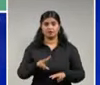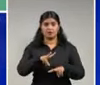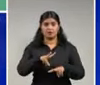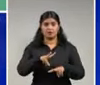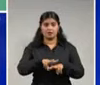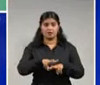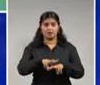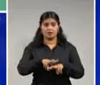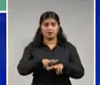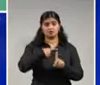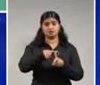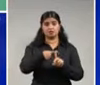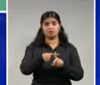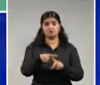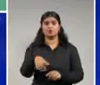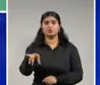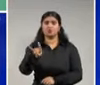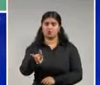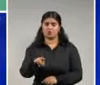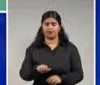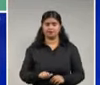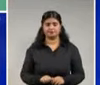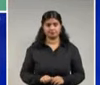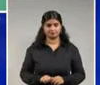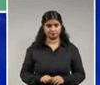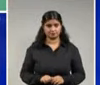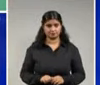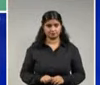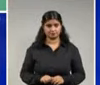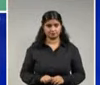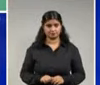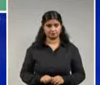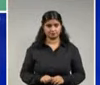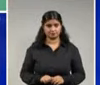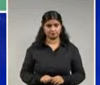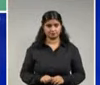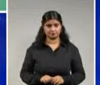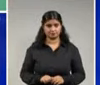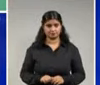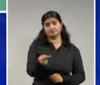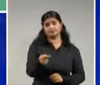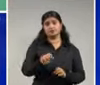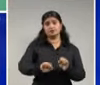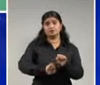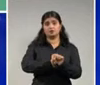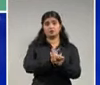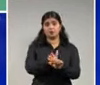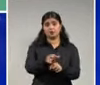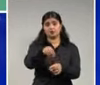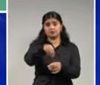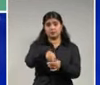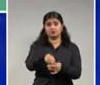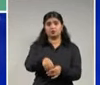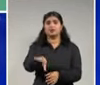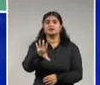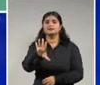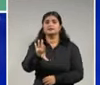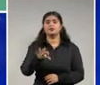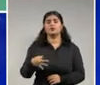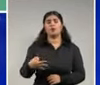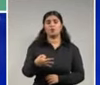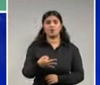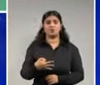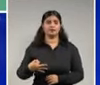casos autóctonos, 2 casos menos en relación con el día anterior y con una transmisión en 5 de sus 14